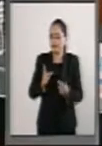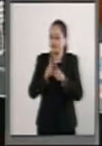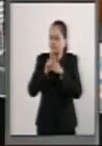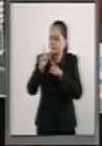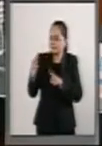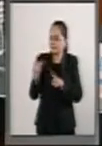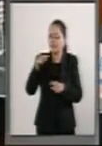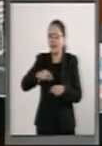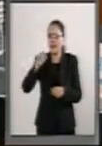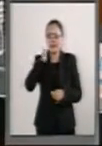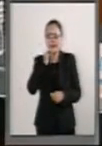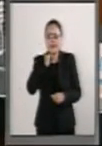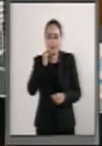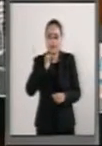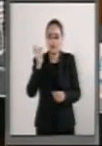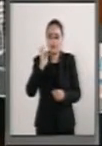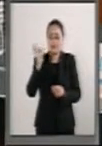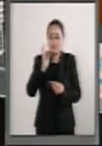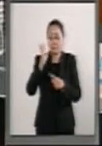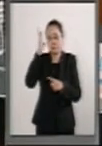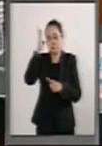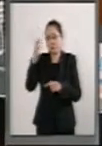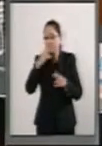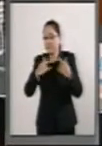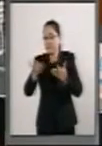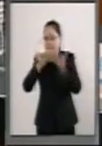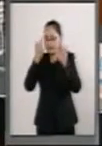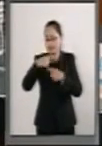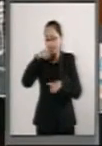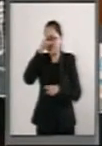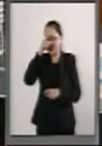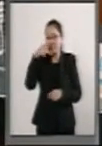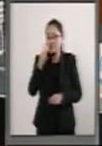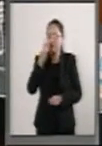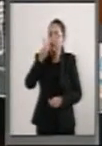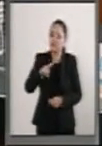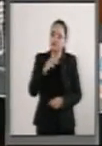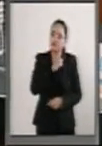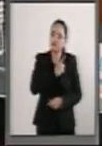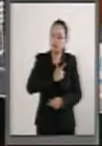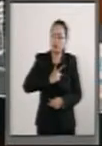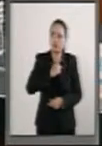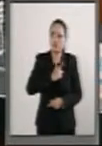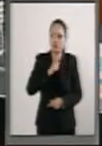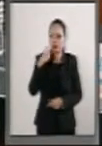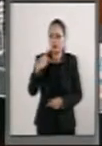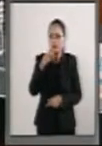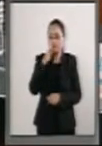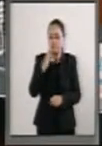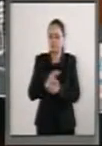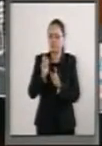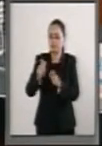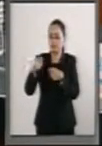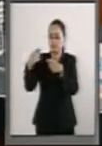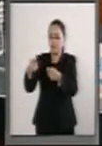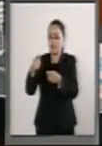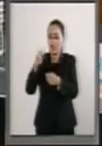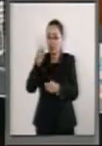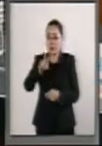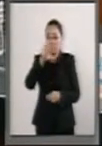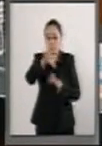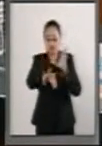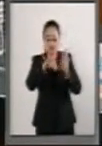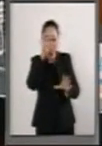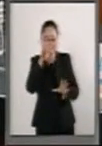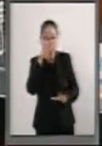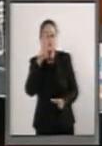momentáneamente el Senado, pero sí nos da gusto que vayas a una responsabilidad donde, si te invitaron, es porque han visto en